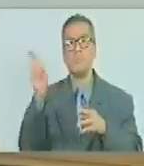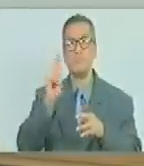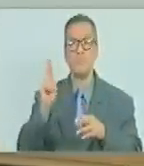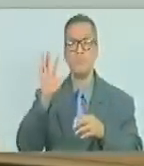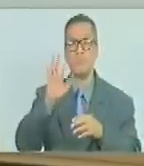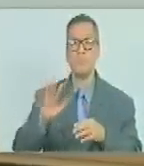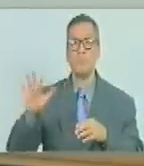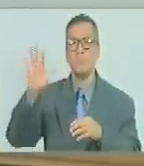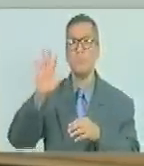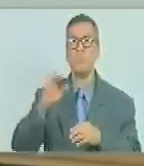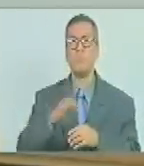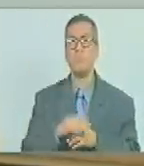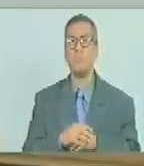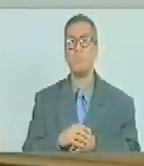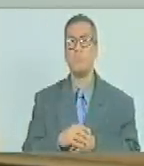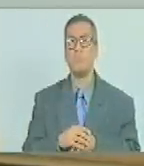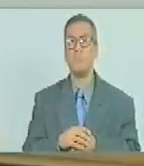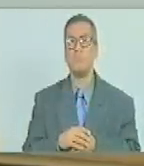república.